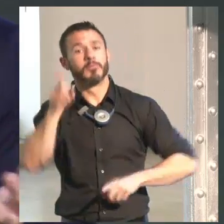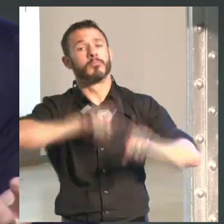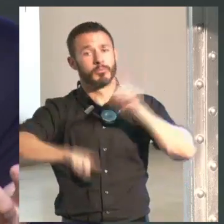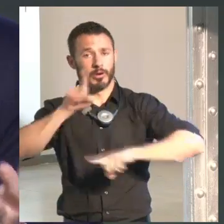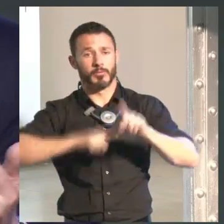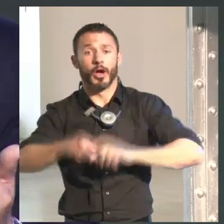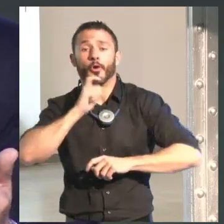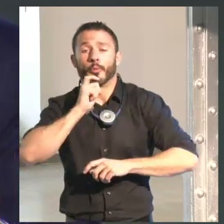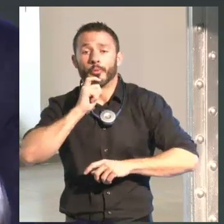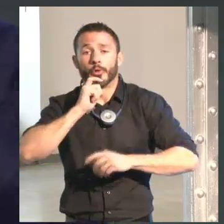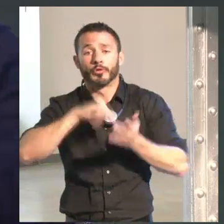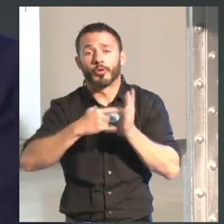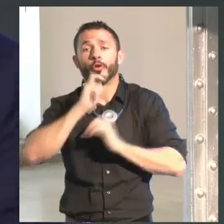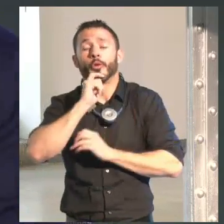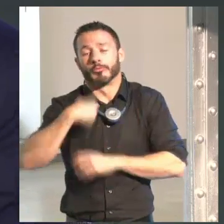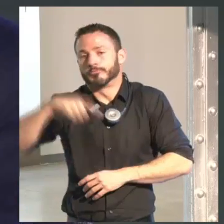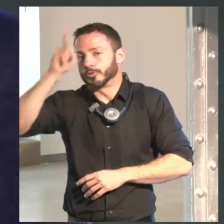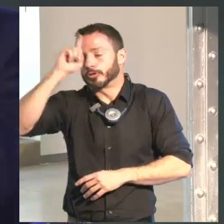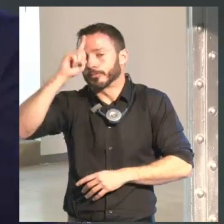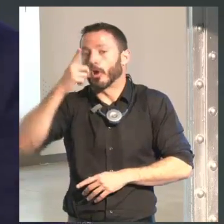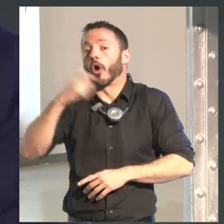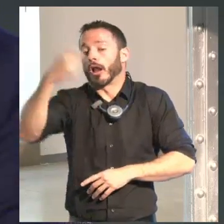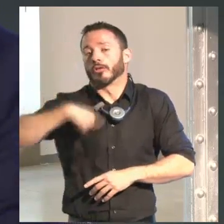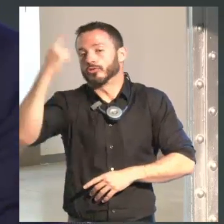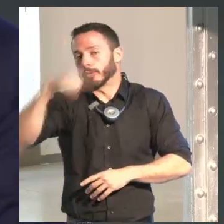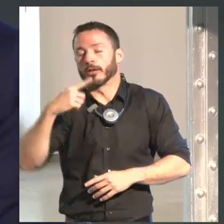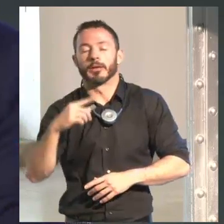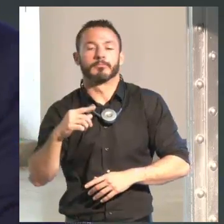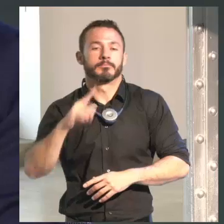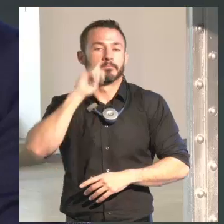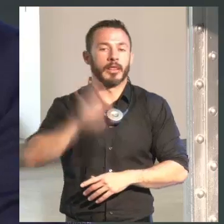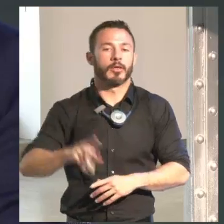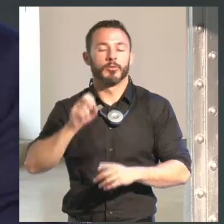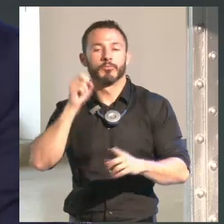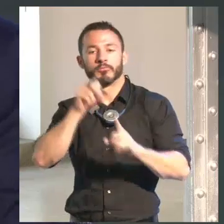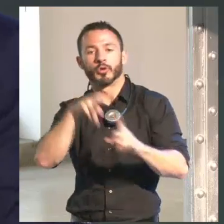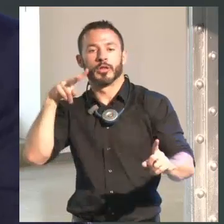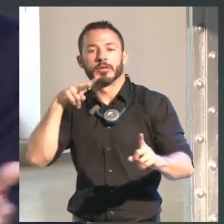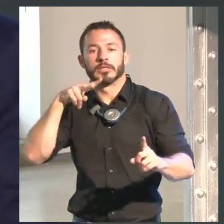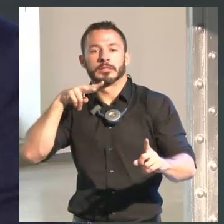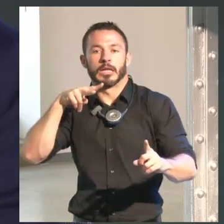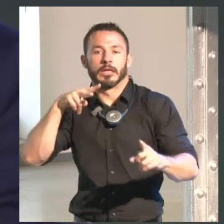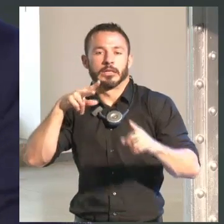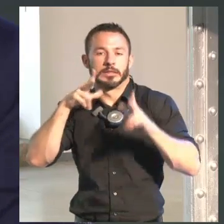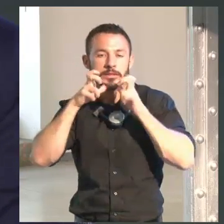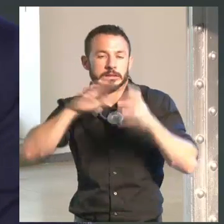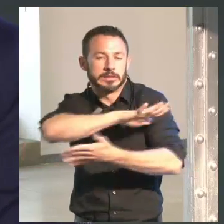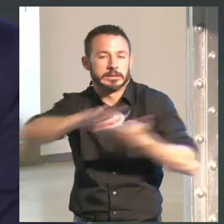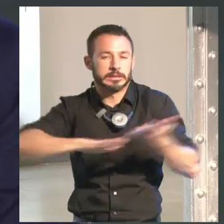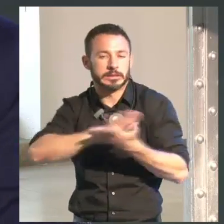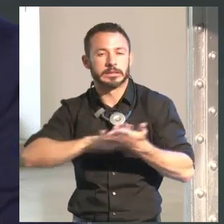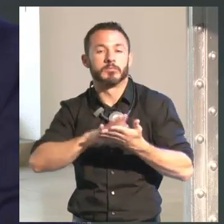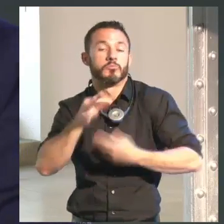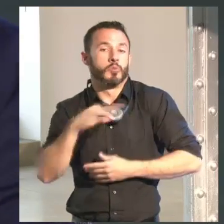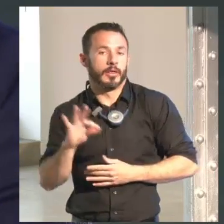gustaría a mí saber cuál es la solución. Que probablemente esta es una visión apocalíptica, quizás, pero es verdad que eso lo está produciendo. Por lo